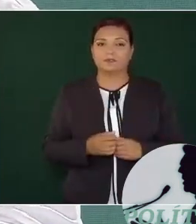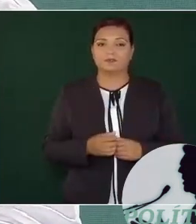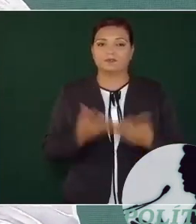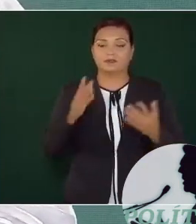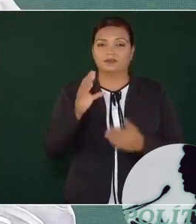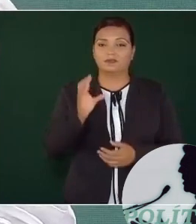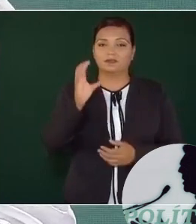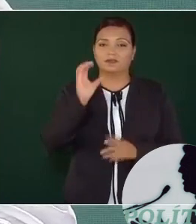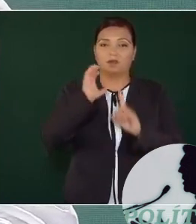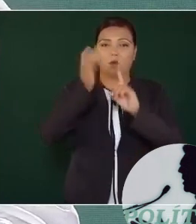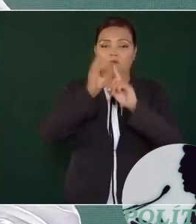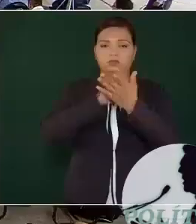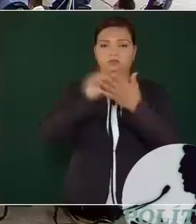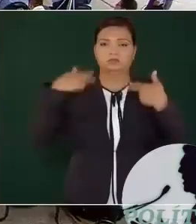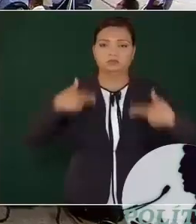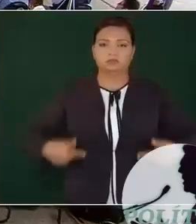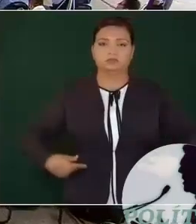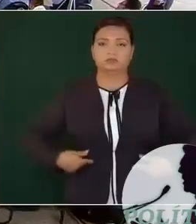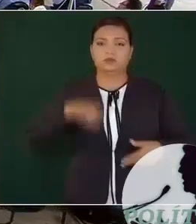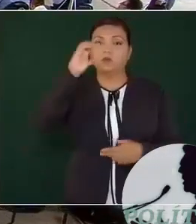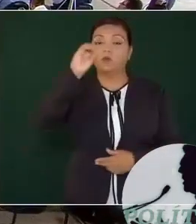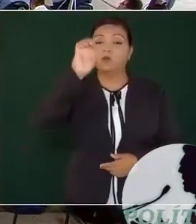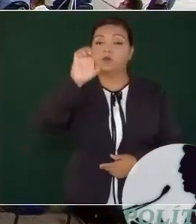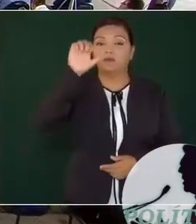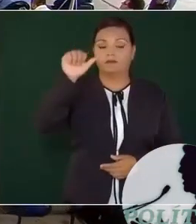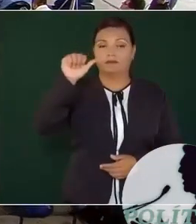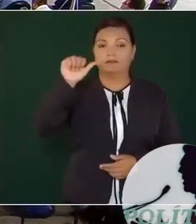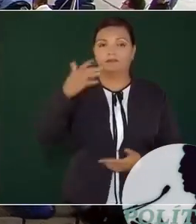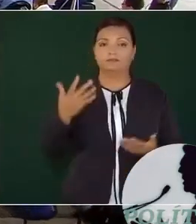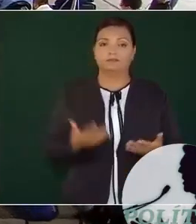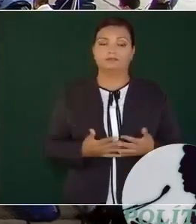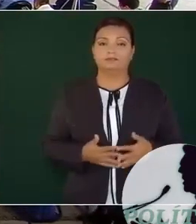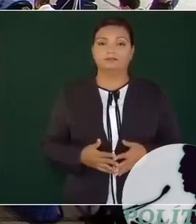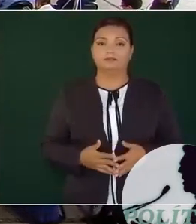la Comisión de Derechos Humanos de la OEA.